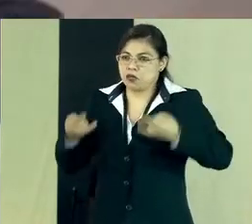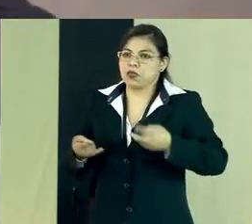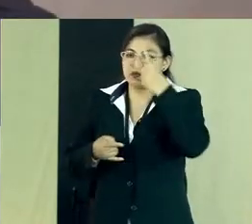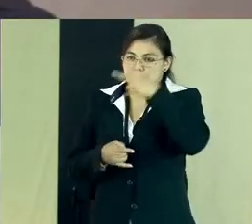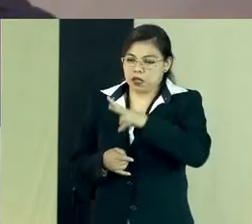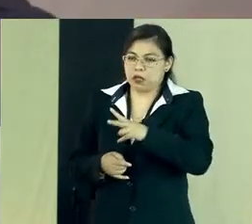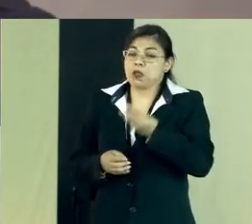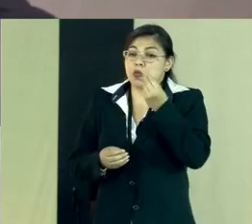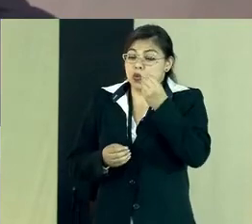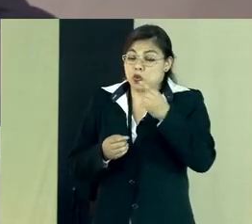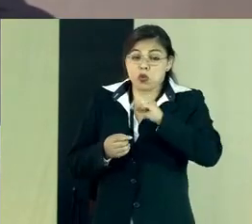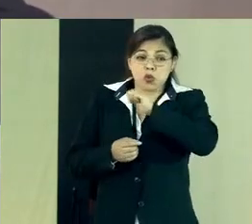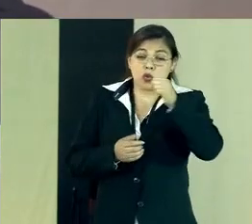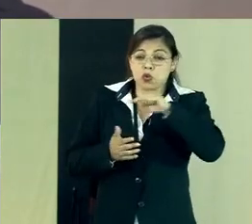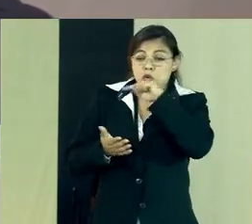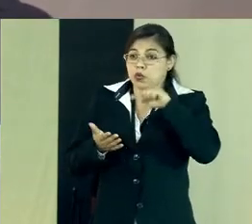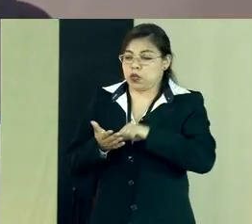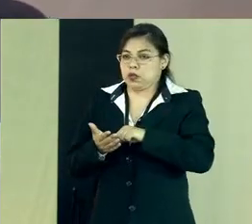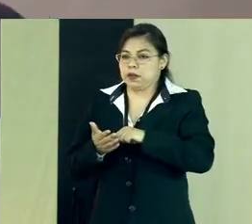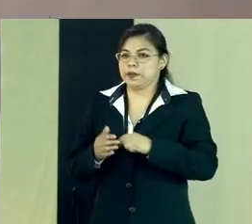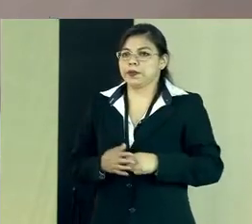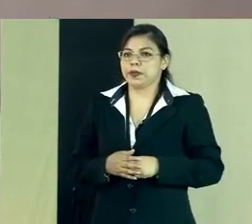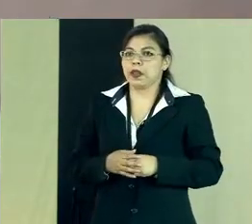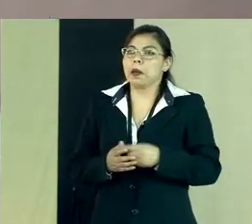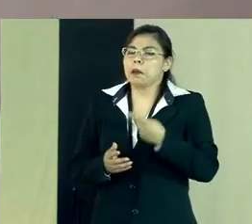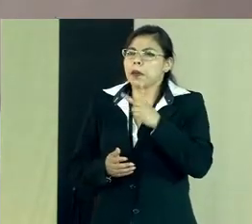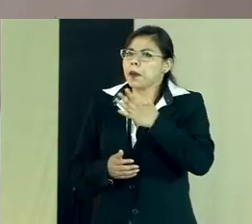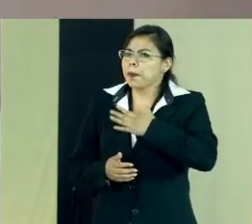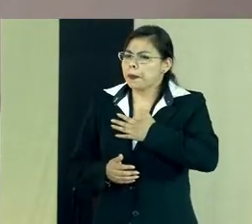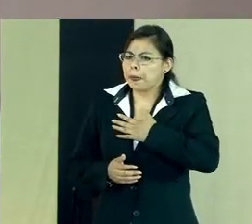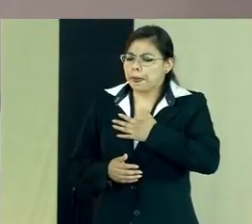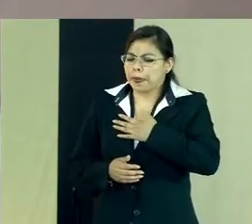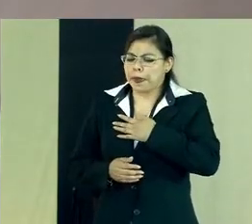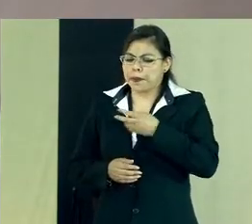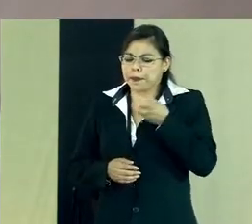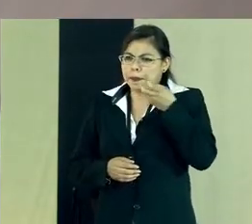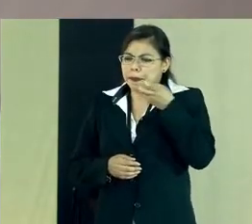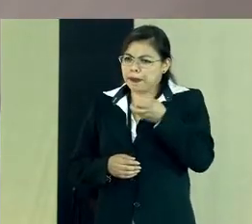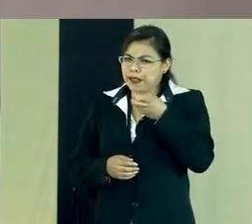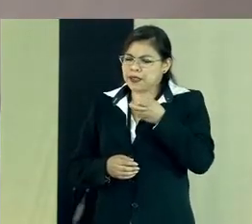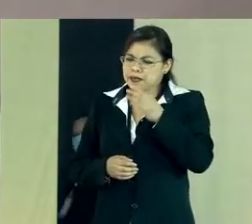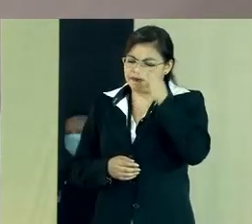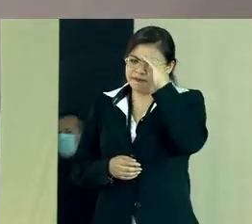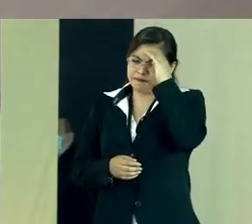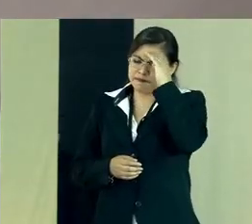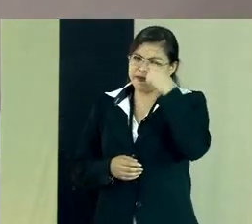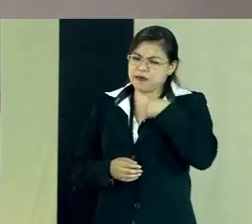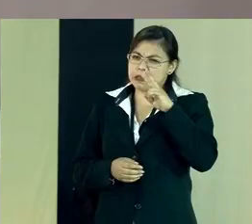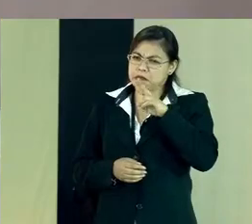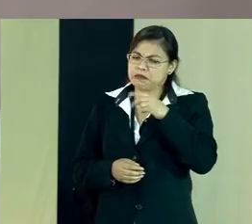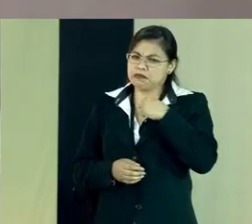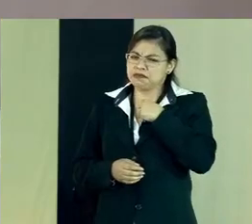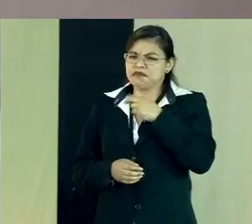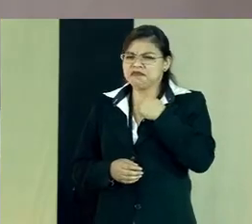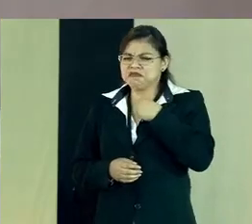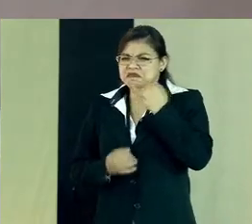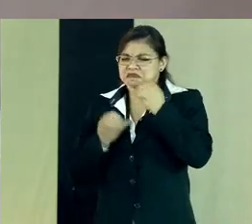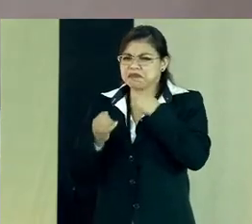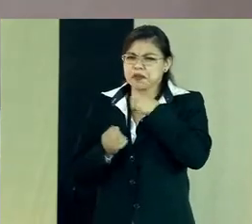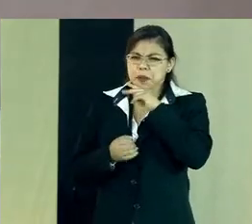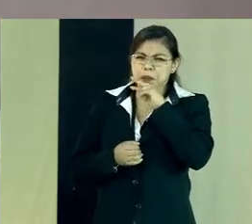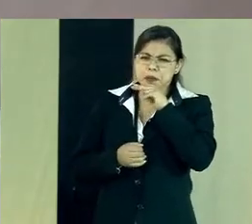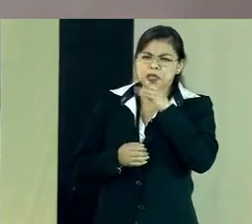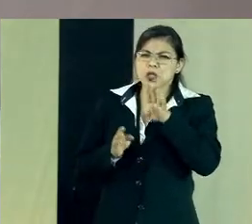y de muchos otros lugares pero a mí esta perspectiva me inquieta porque deja